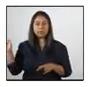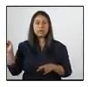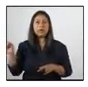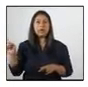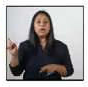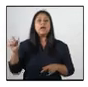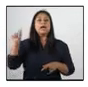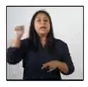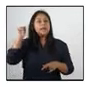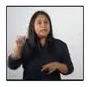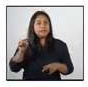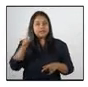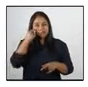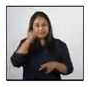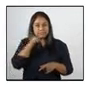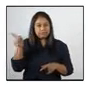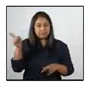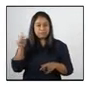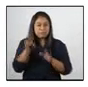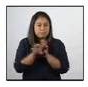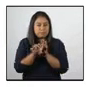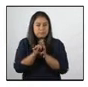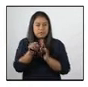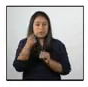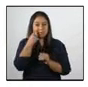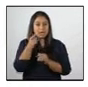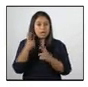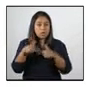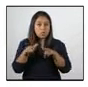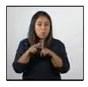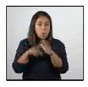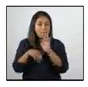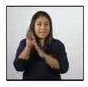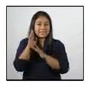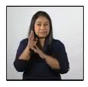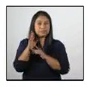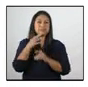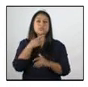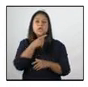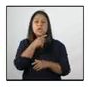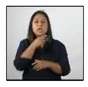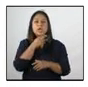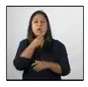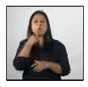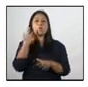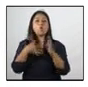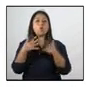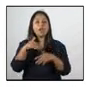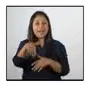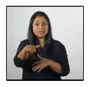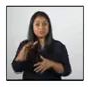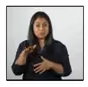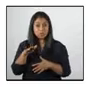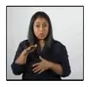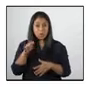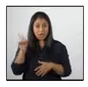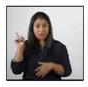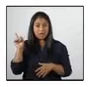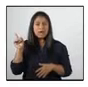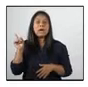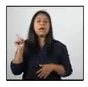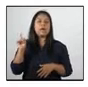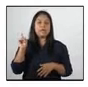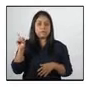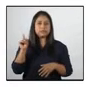que ustedes miran en donde hay una mira más manchas de color azul representan las áreas en las